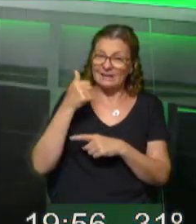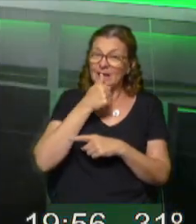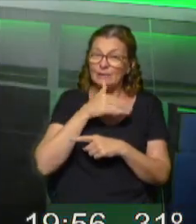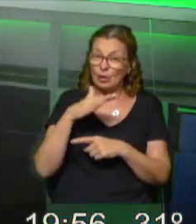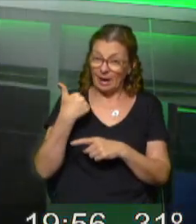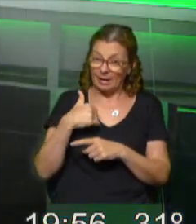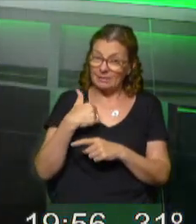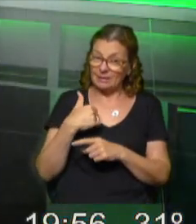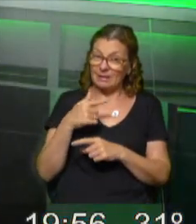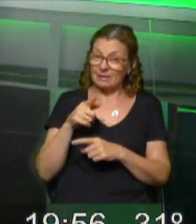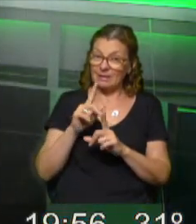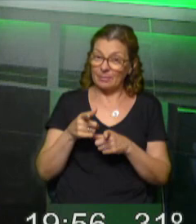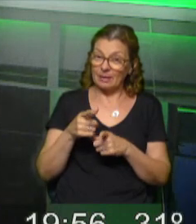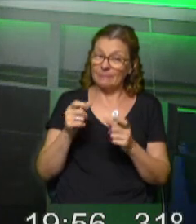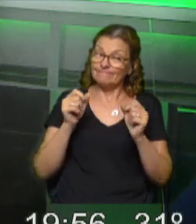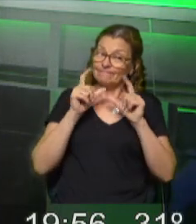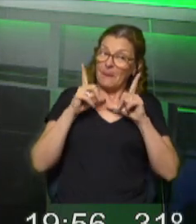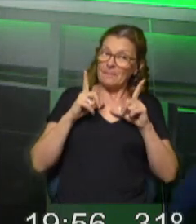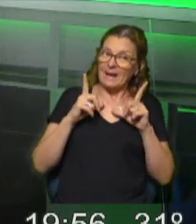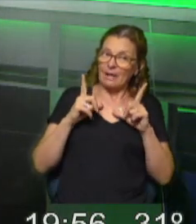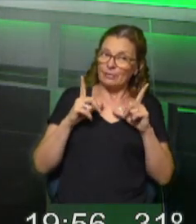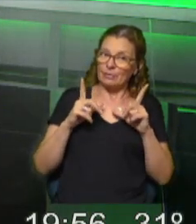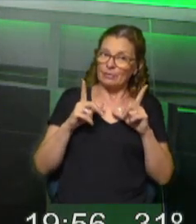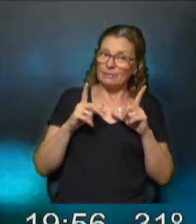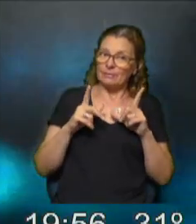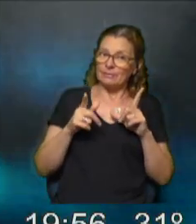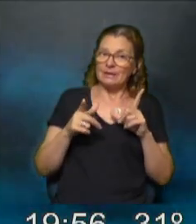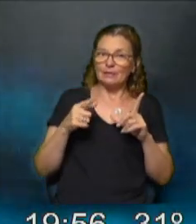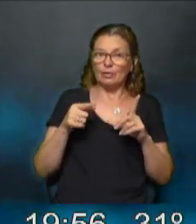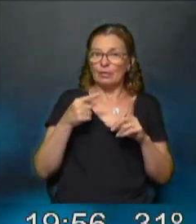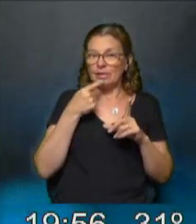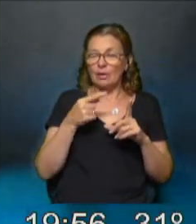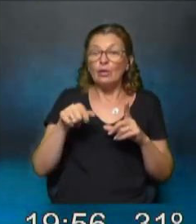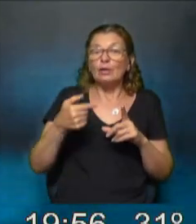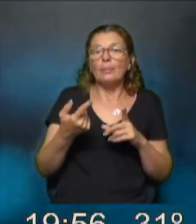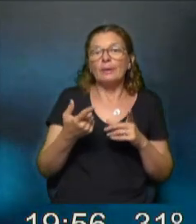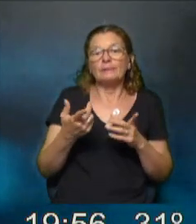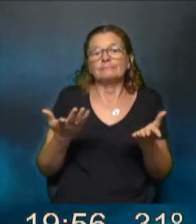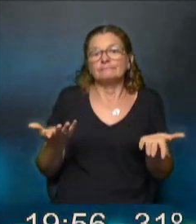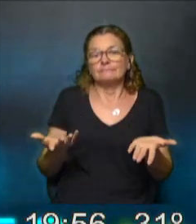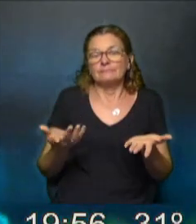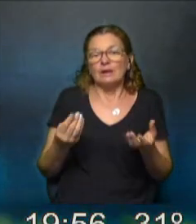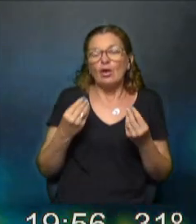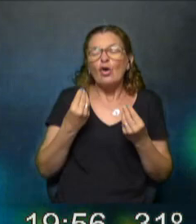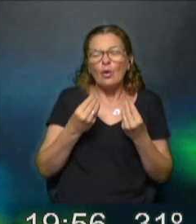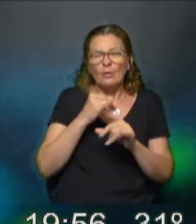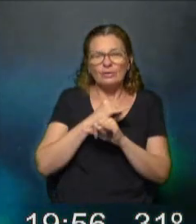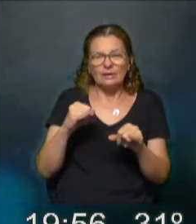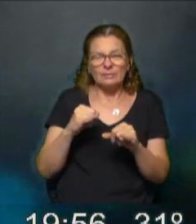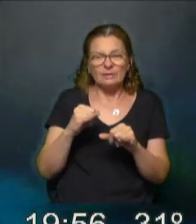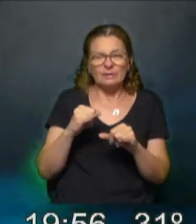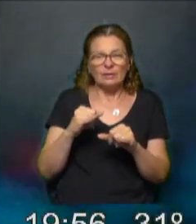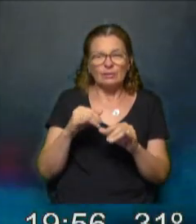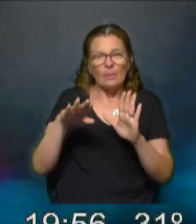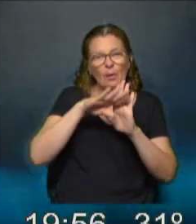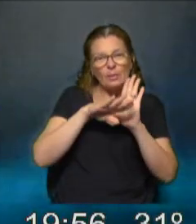Argentina también que se pusieron expectativas que es es el tema no laón entre las expectativas y lo que después pasa Y de alguna manera que cómo va a terminar esto no porque ahora conocemos